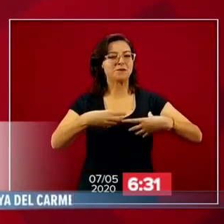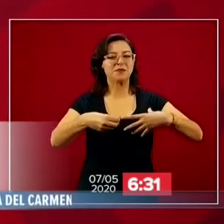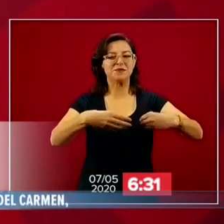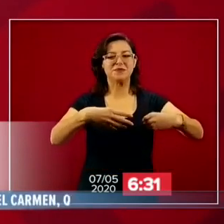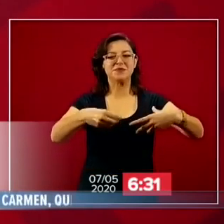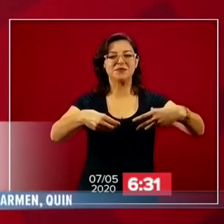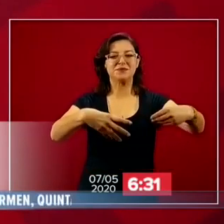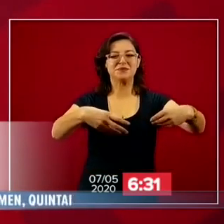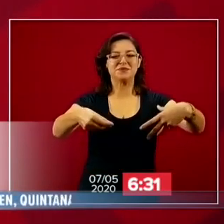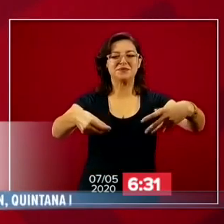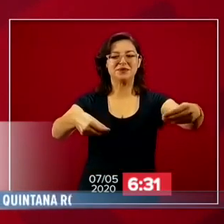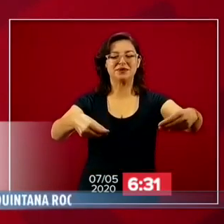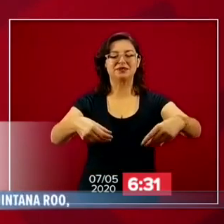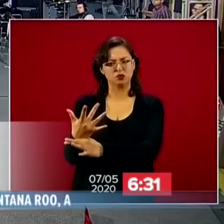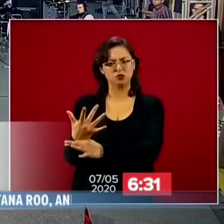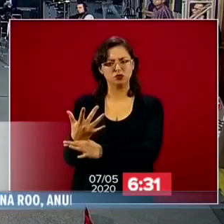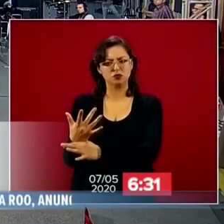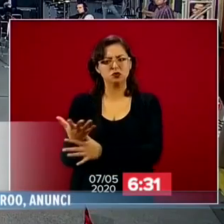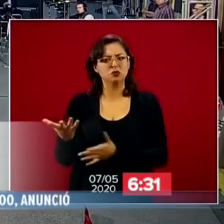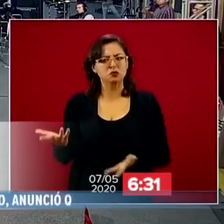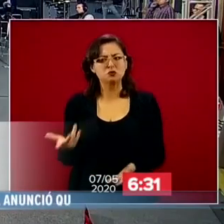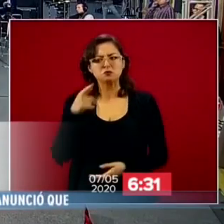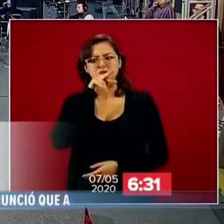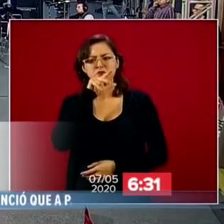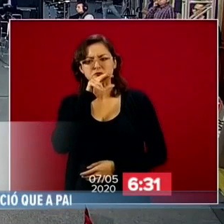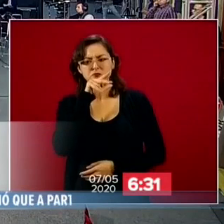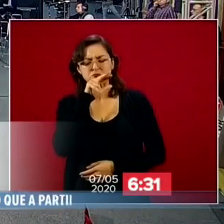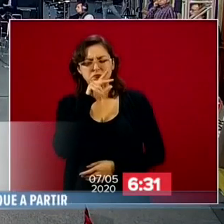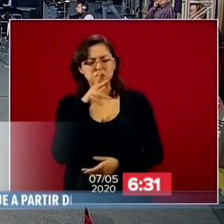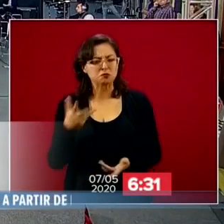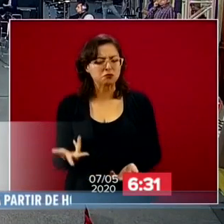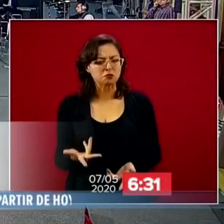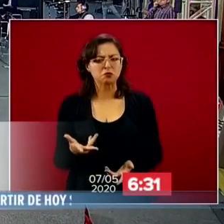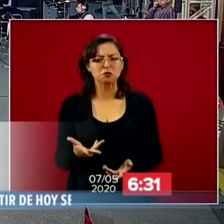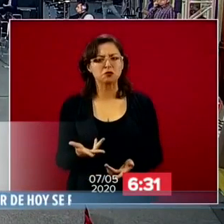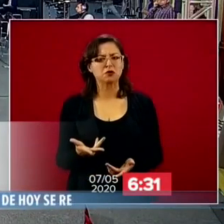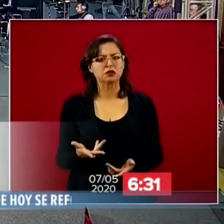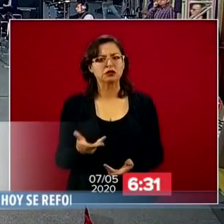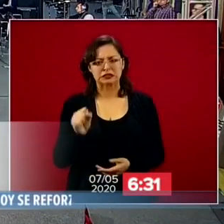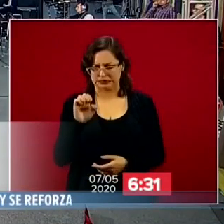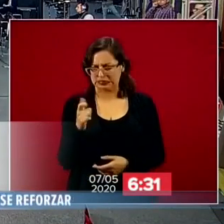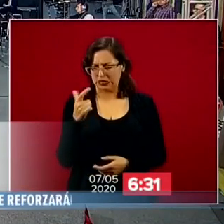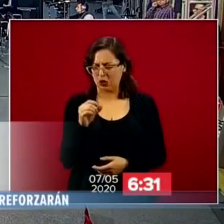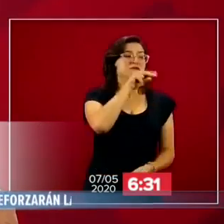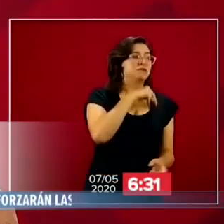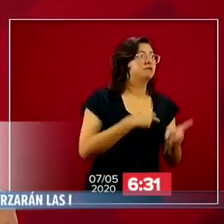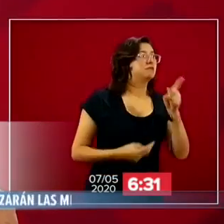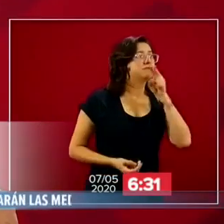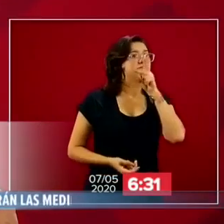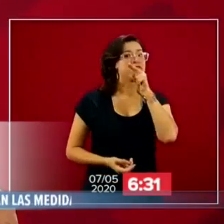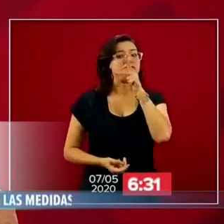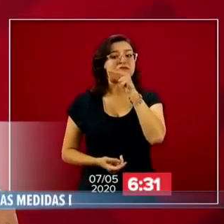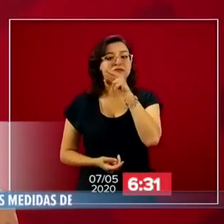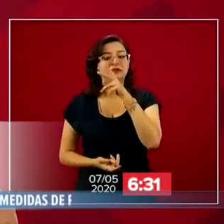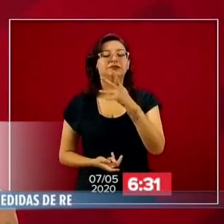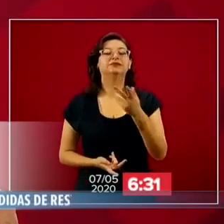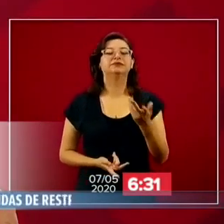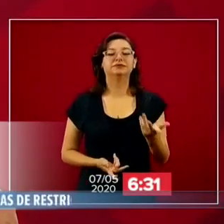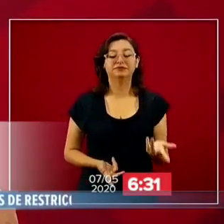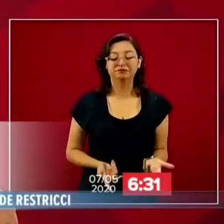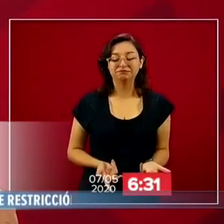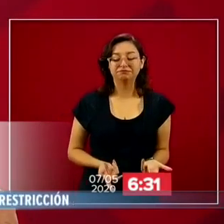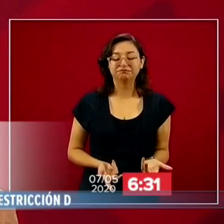produce desinformación, alarma y desde luego que